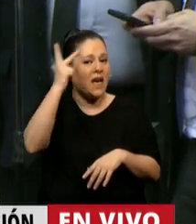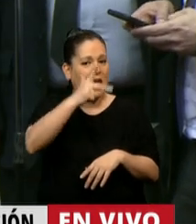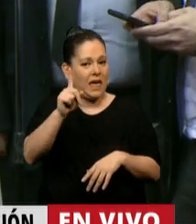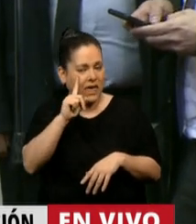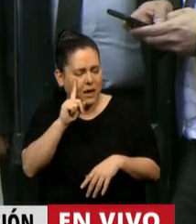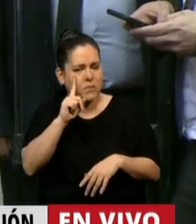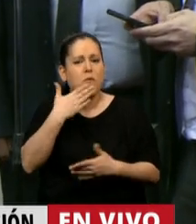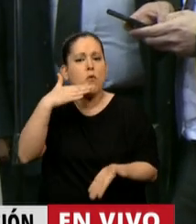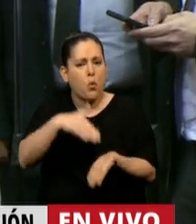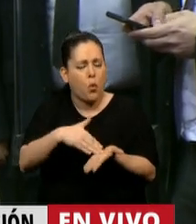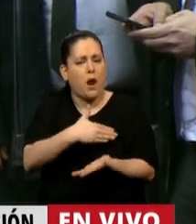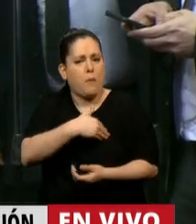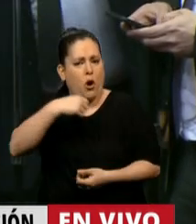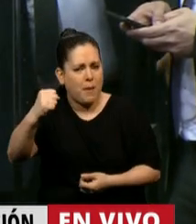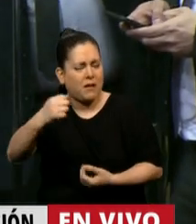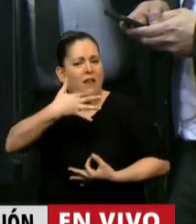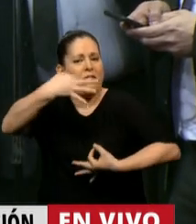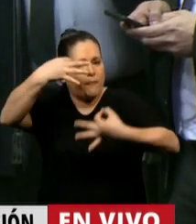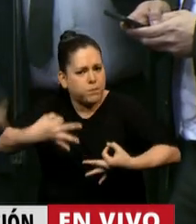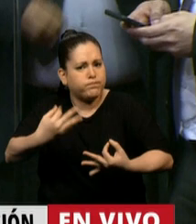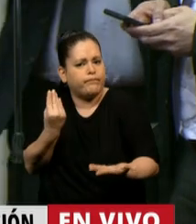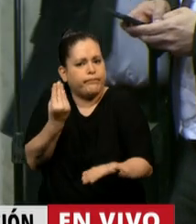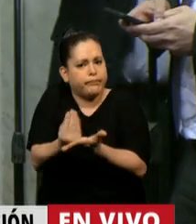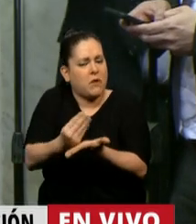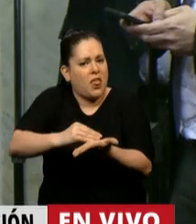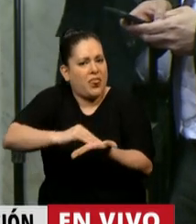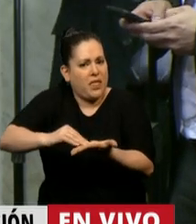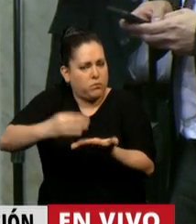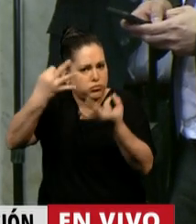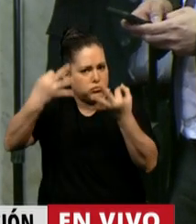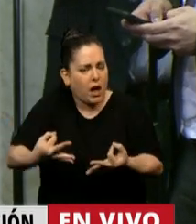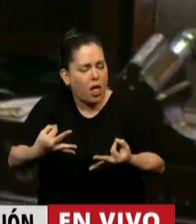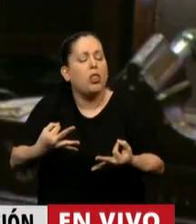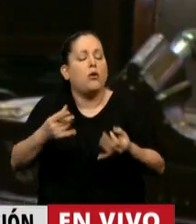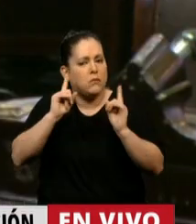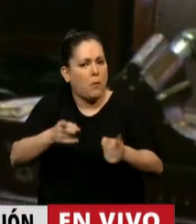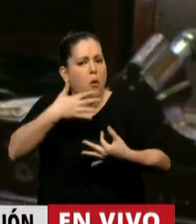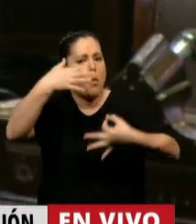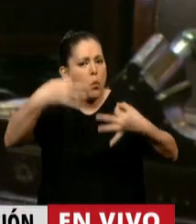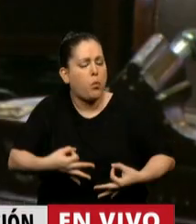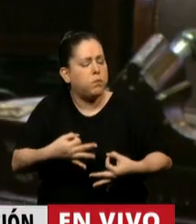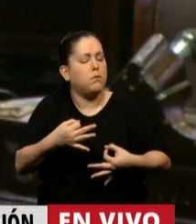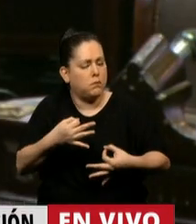patria desempeñar fielmente el cargo de diputado yr